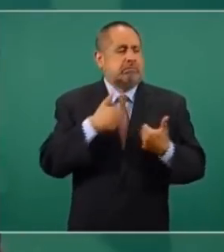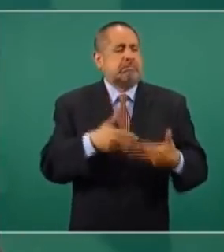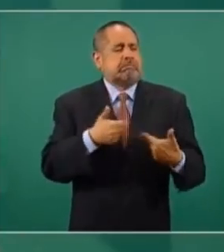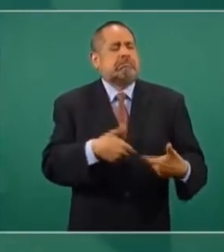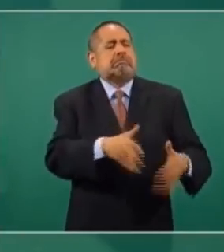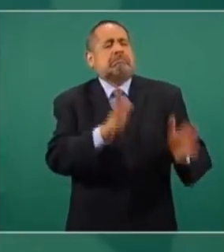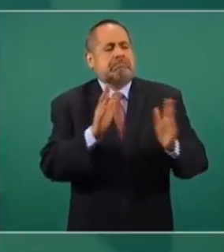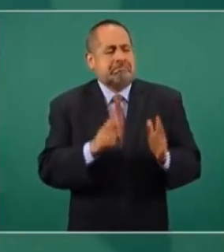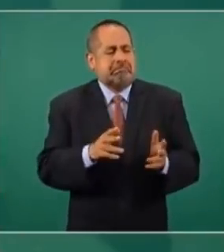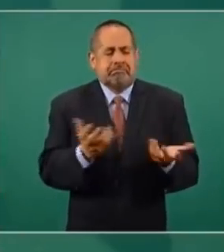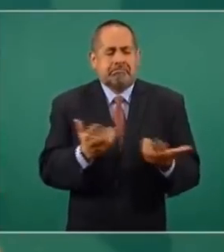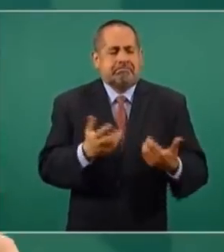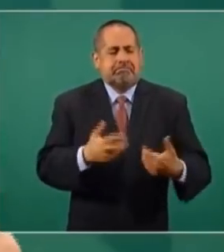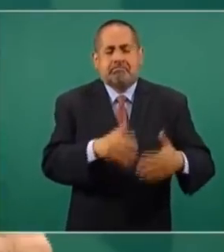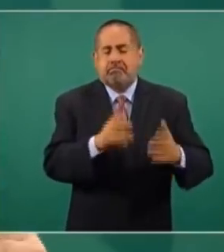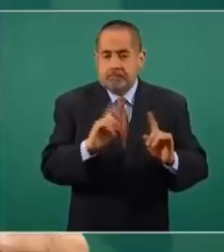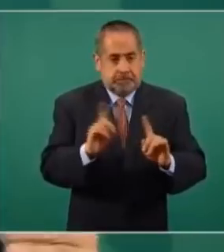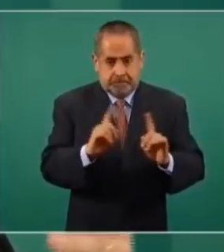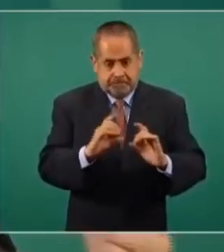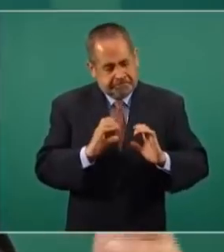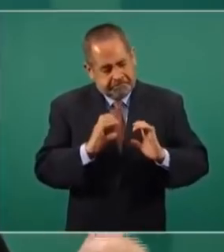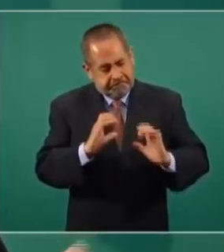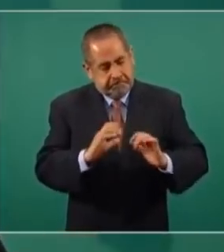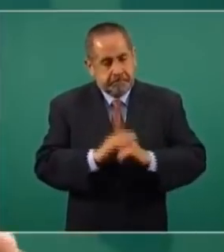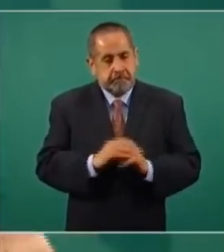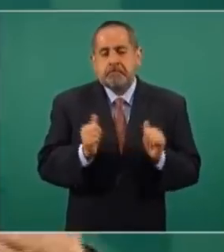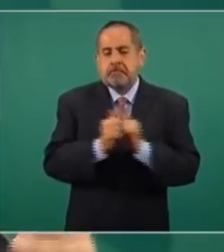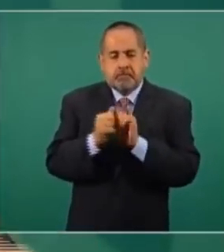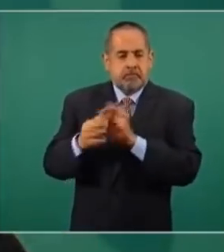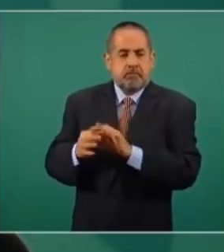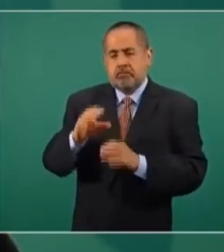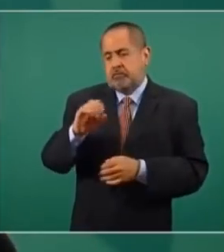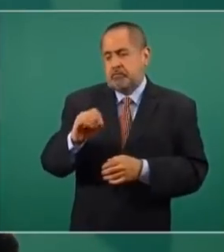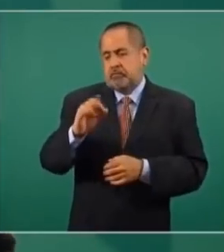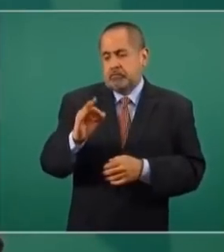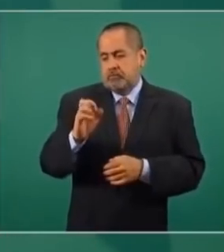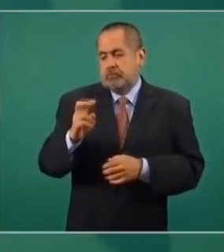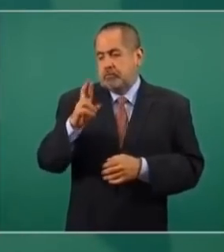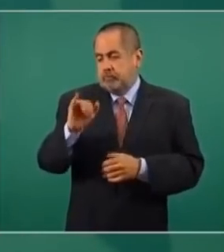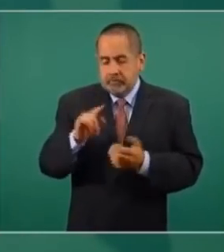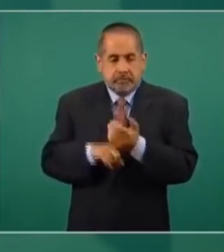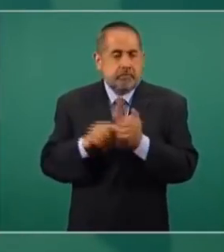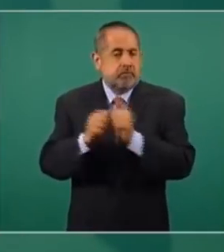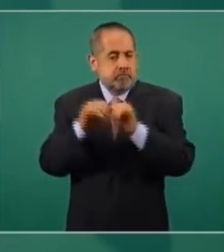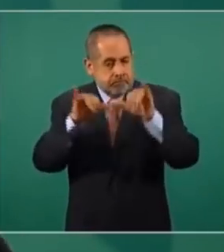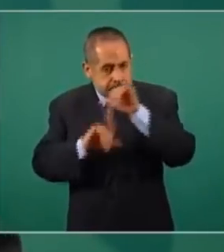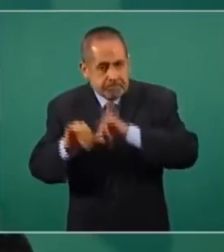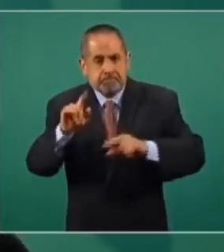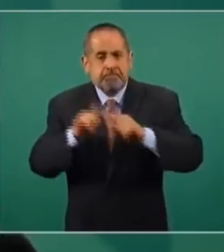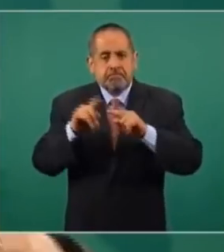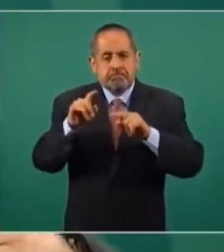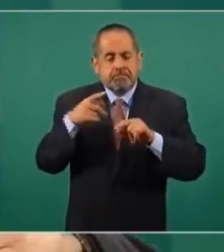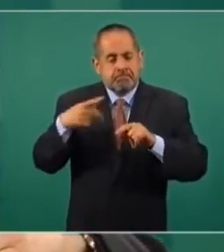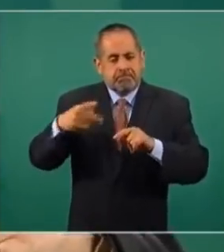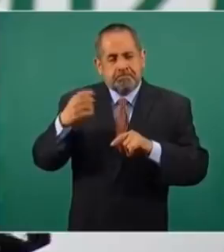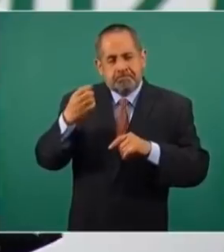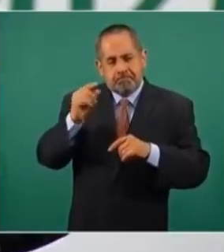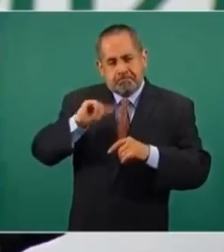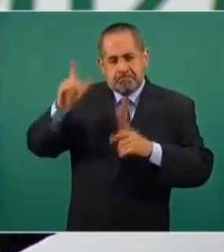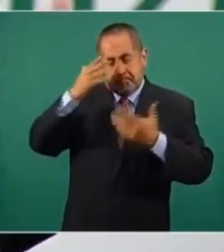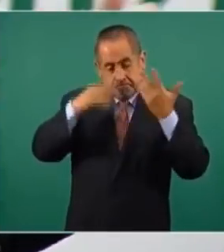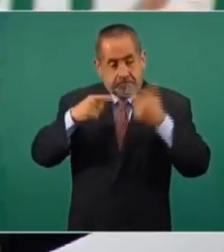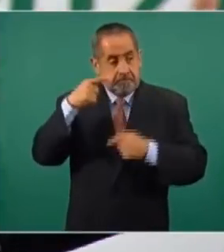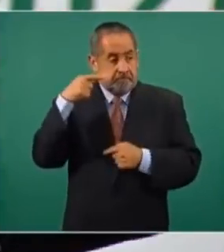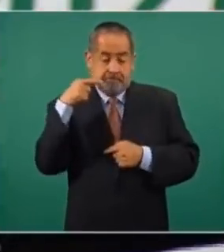Entonces, se ha venido trabajando de la mano con COFEPRIS, con sus laboratorios, sus técnicos, para que esa